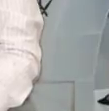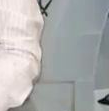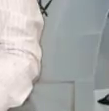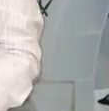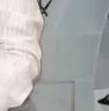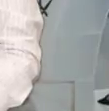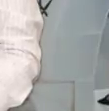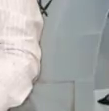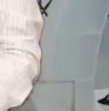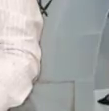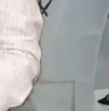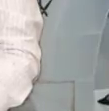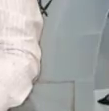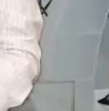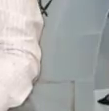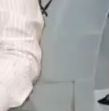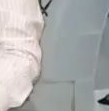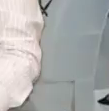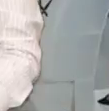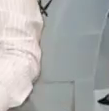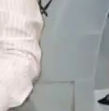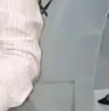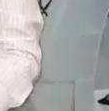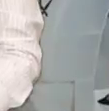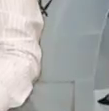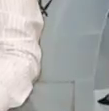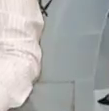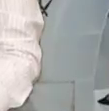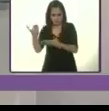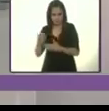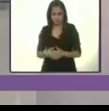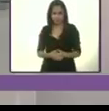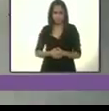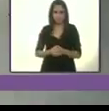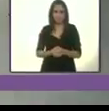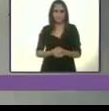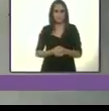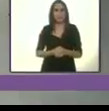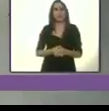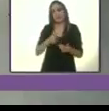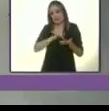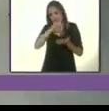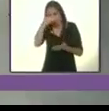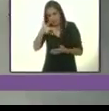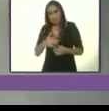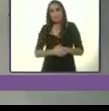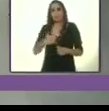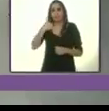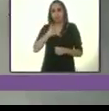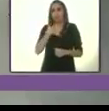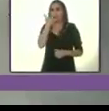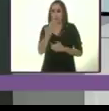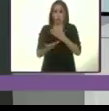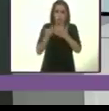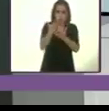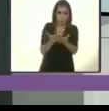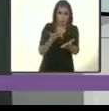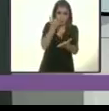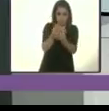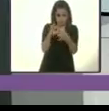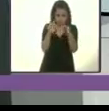Boy del Partido Verde Ecologista y el priista Miquel Arriola. Gracias. Bueno, yo antes de continuar con las propuestas